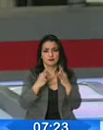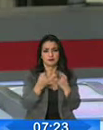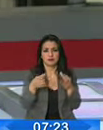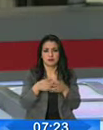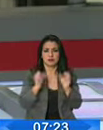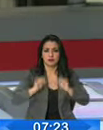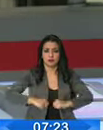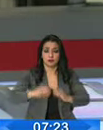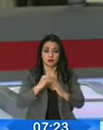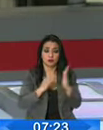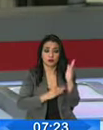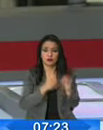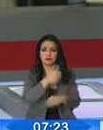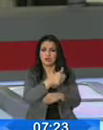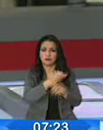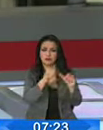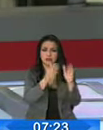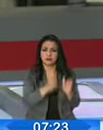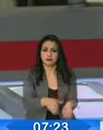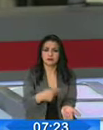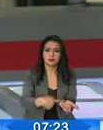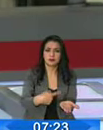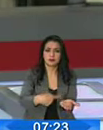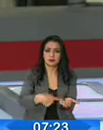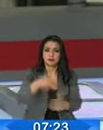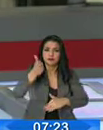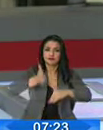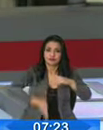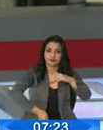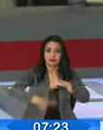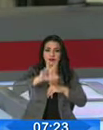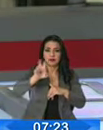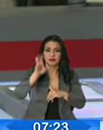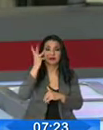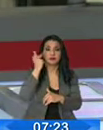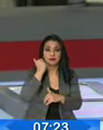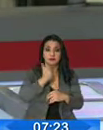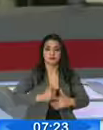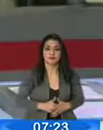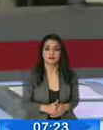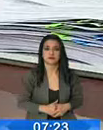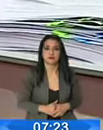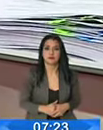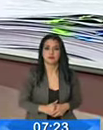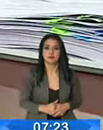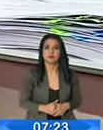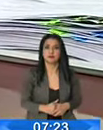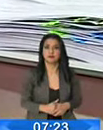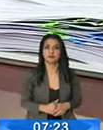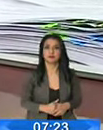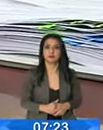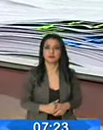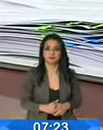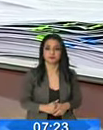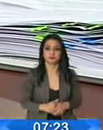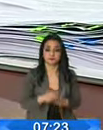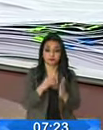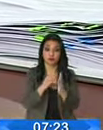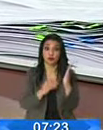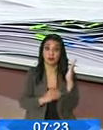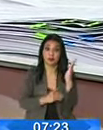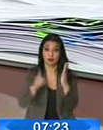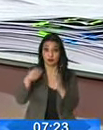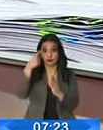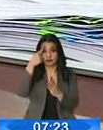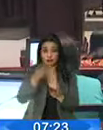ser analizado por los legisladores en un plazo máximo de 30 días. El proyecto ya está en manos de la Asamblea,